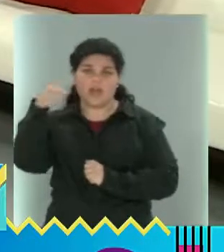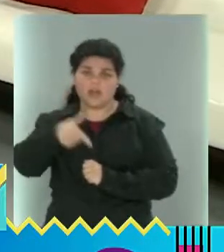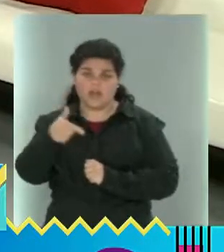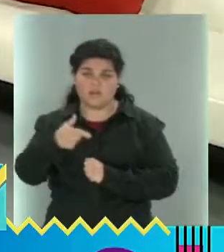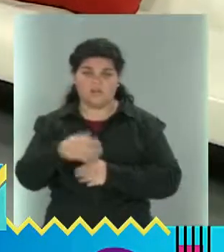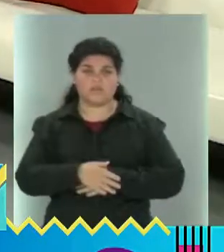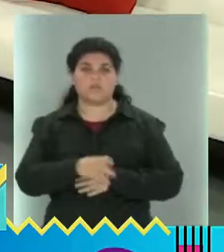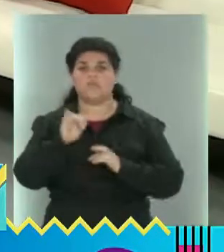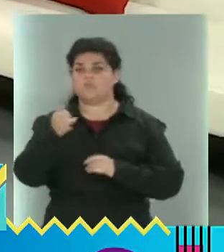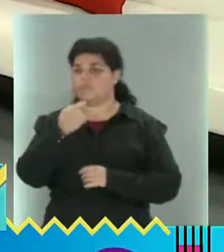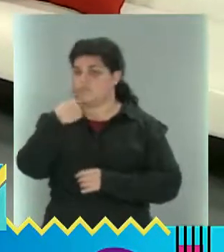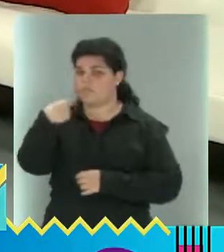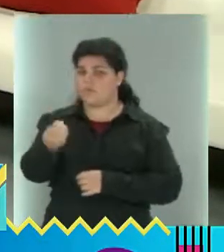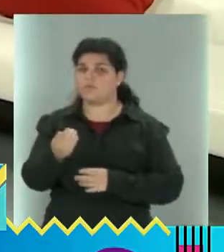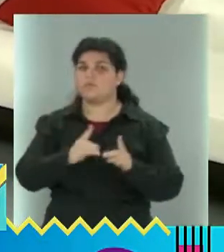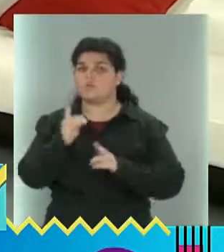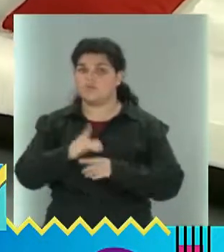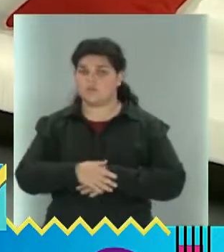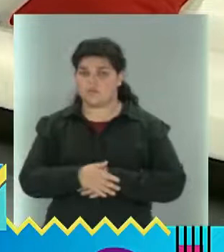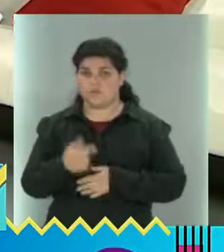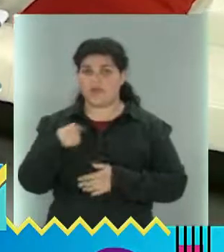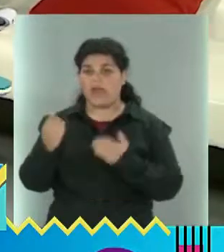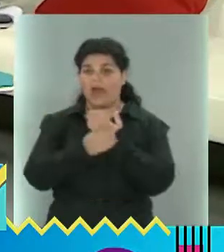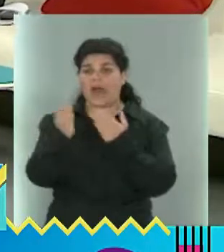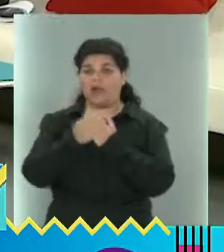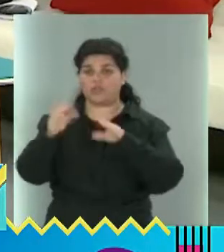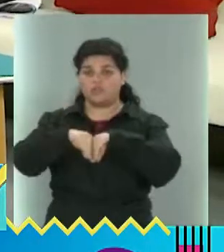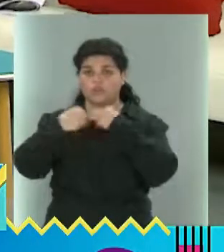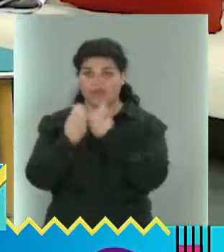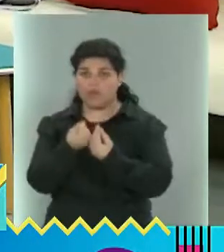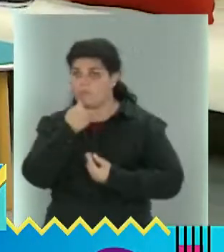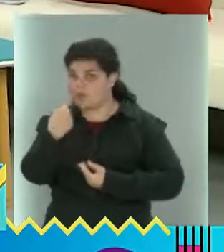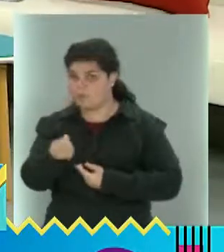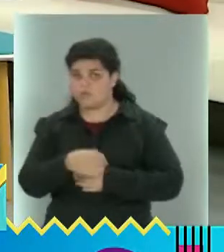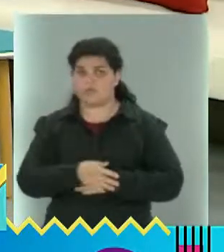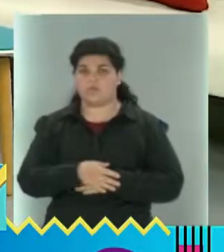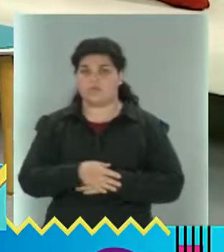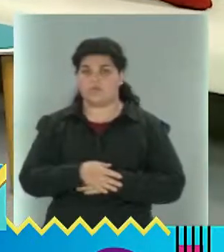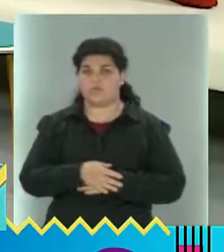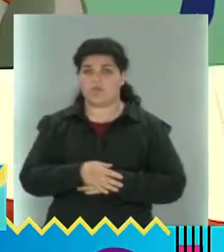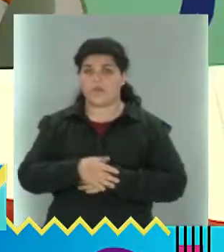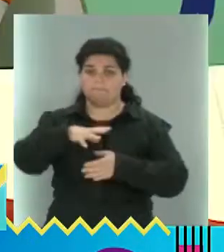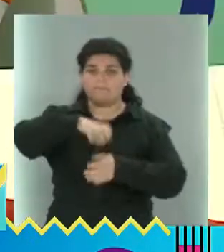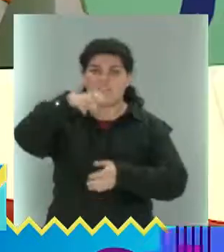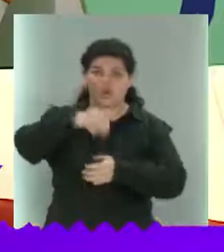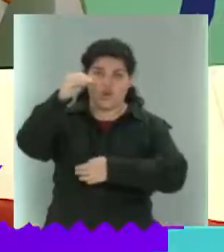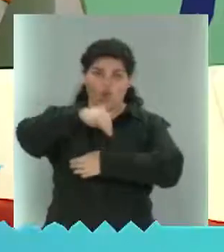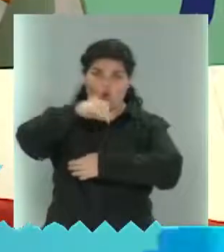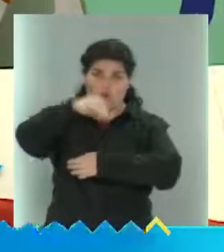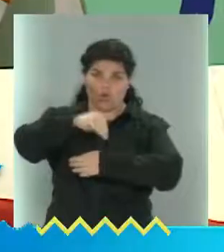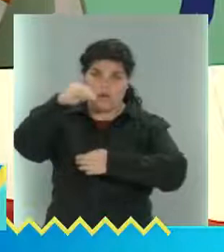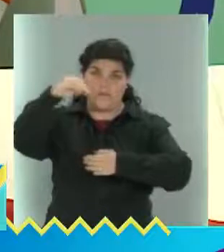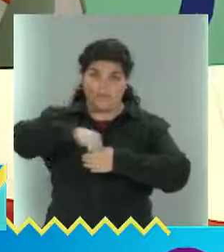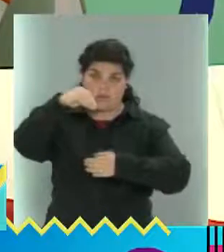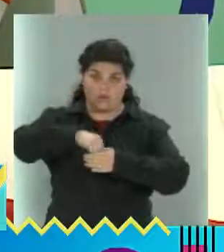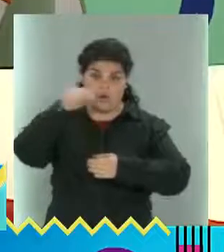la pregunta que le hacía al subsecretario tenía que ver con el costo que tiene la materia prima, el petróleo, en el precio final del